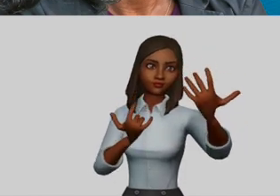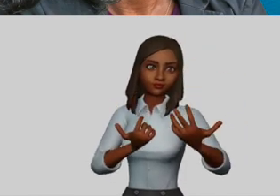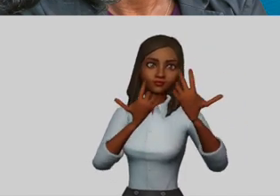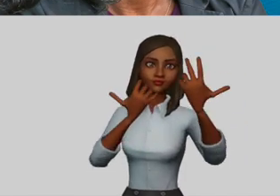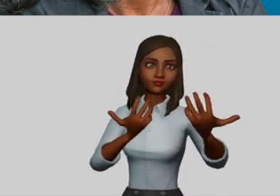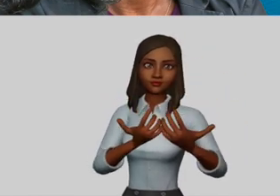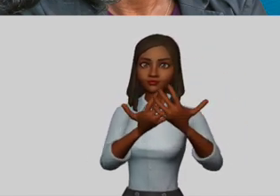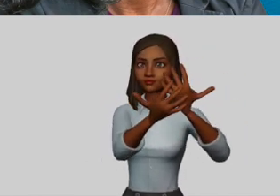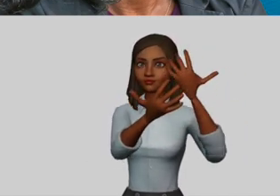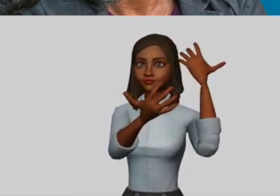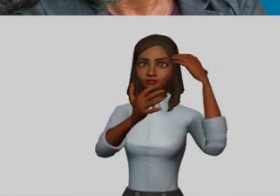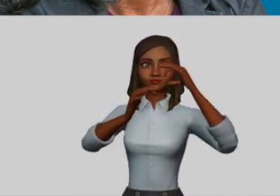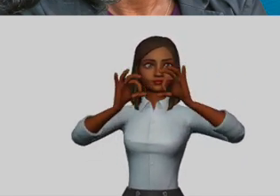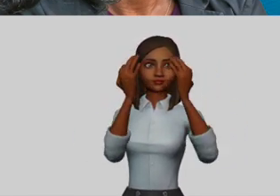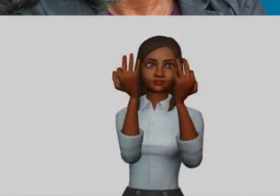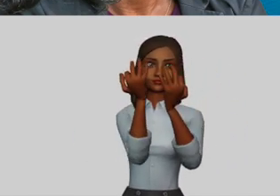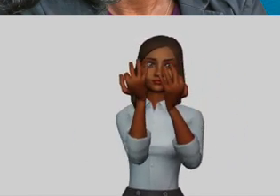¿verdad?